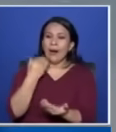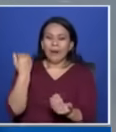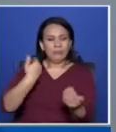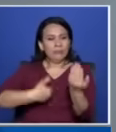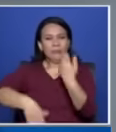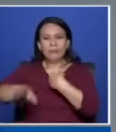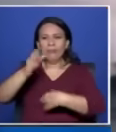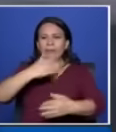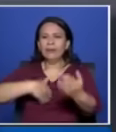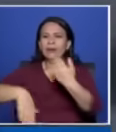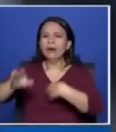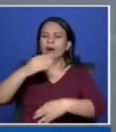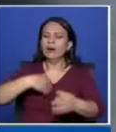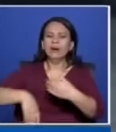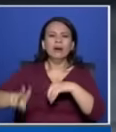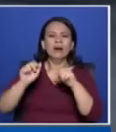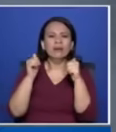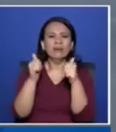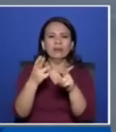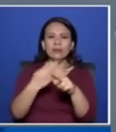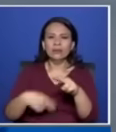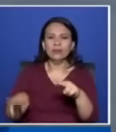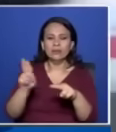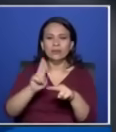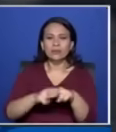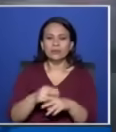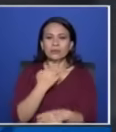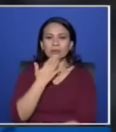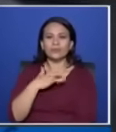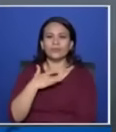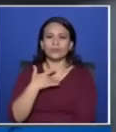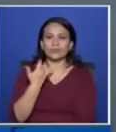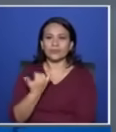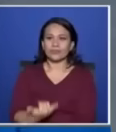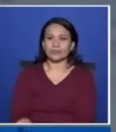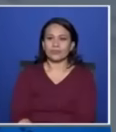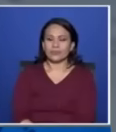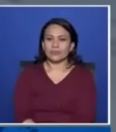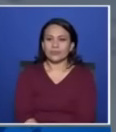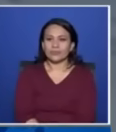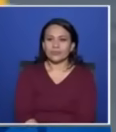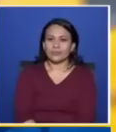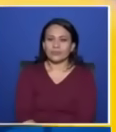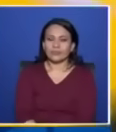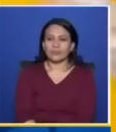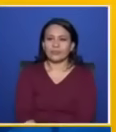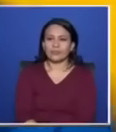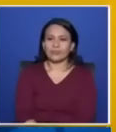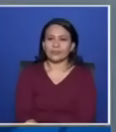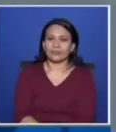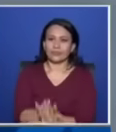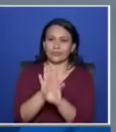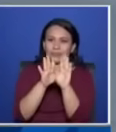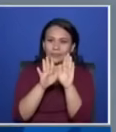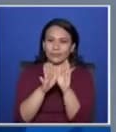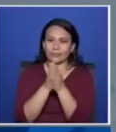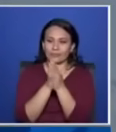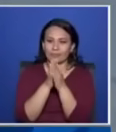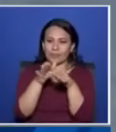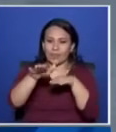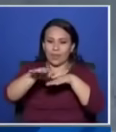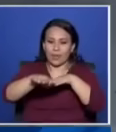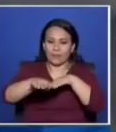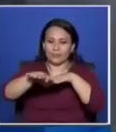posteriormente fluya con normalidad. ¿Cómo se encuentra en este momento la situación del